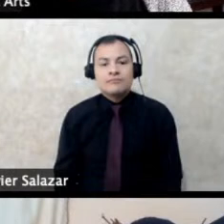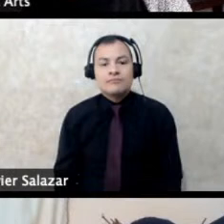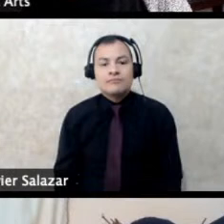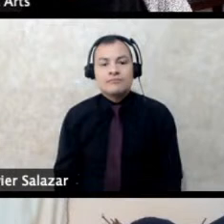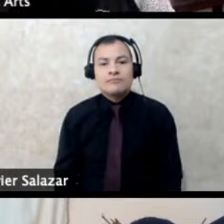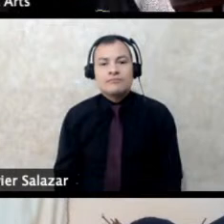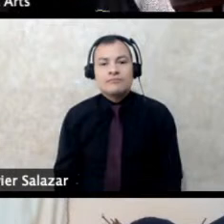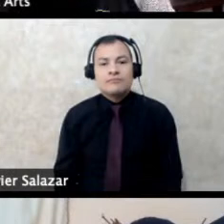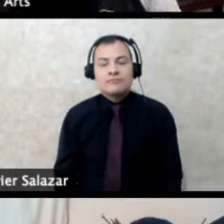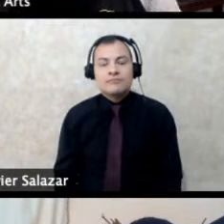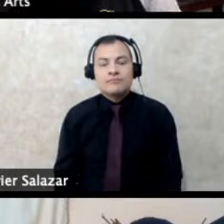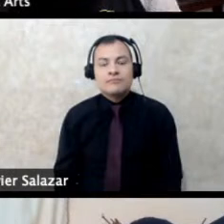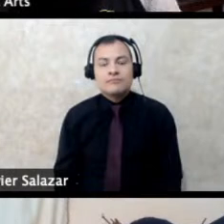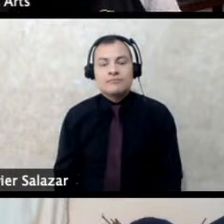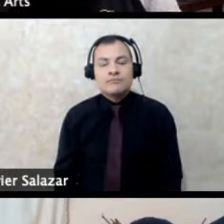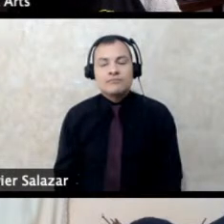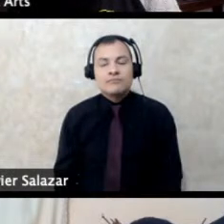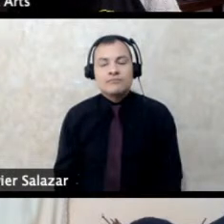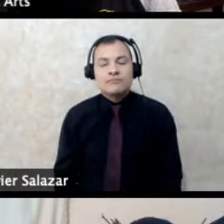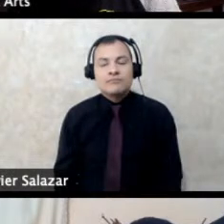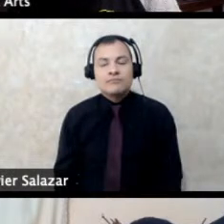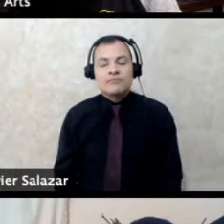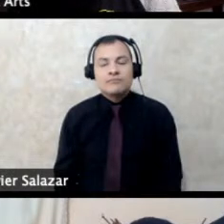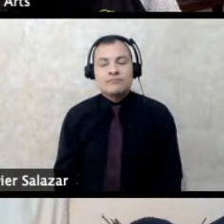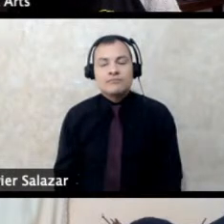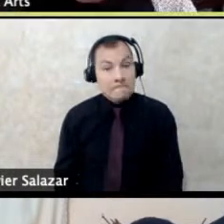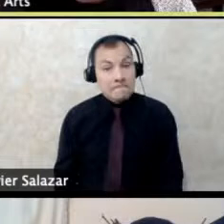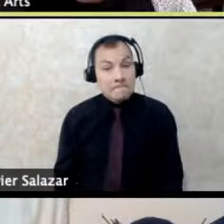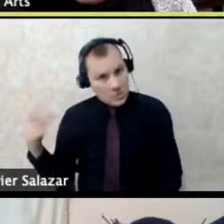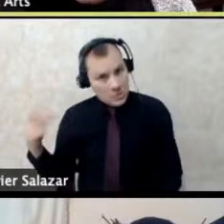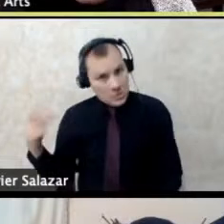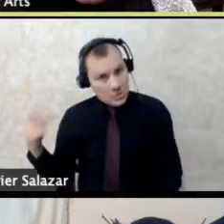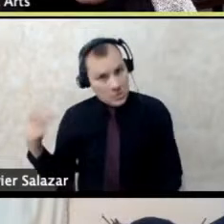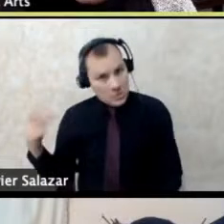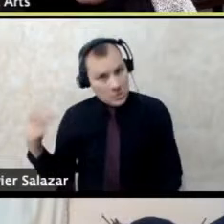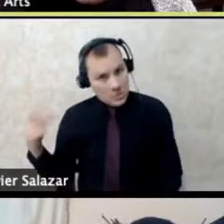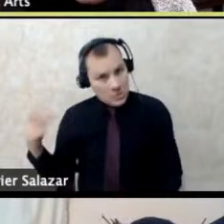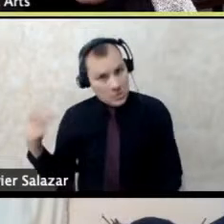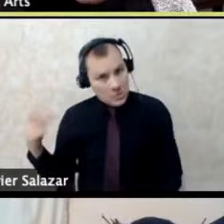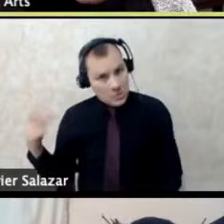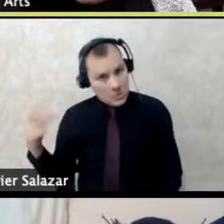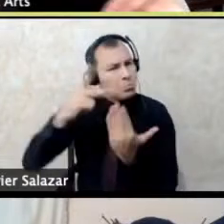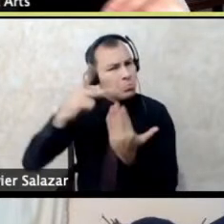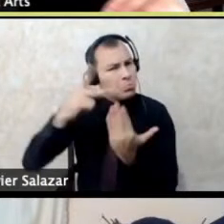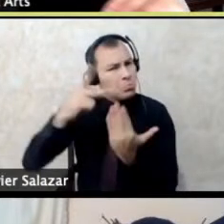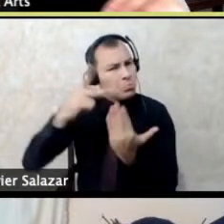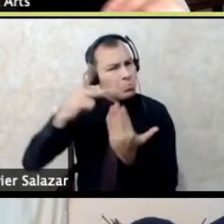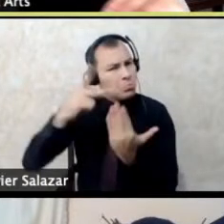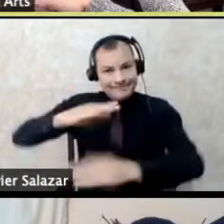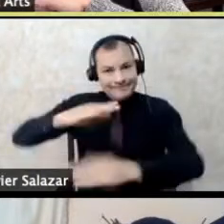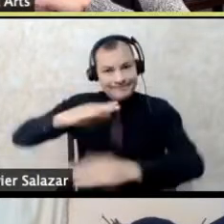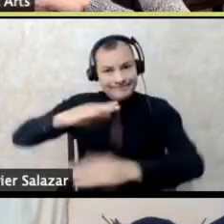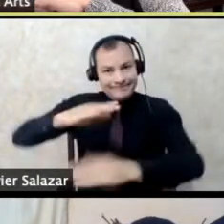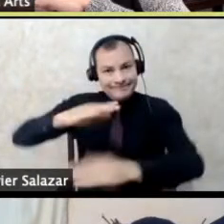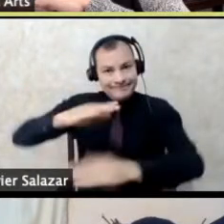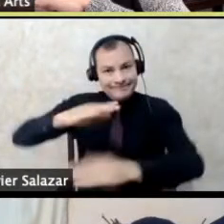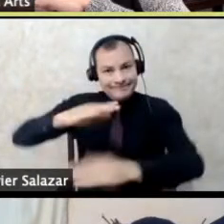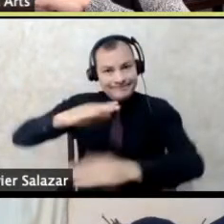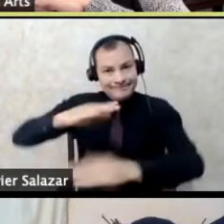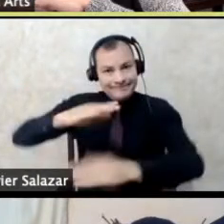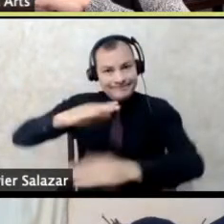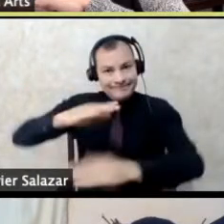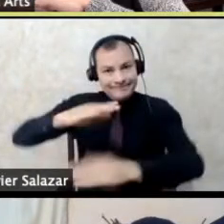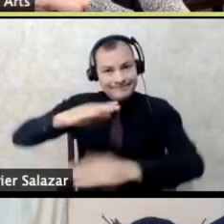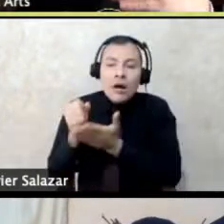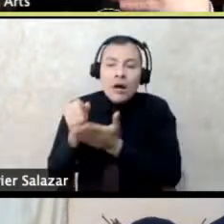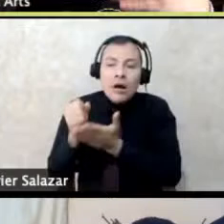Cuando nosotros empezamos este trabajo, lo empezamos con niños que habían sido desplazados hacia la ciudad